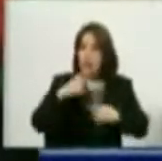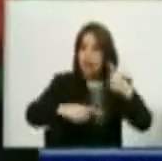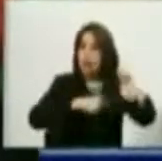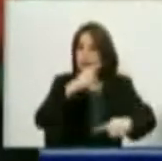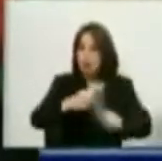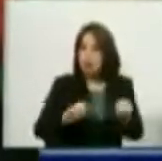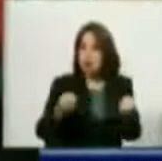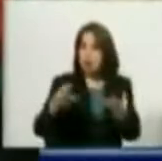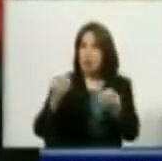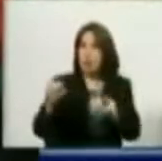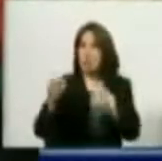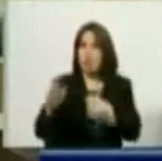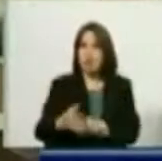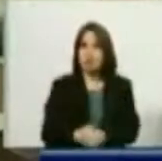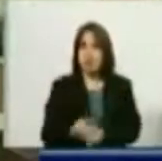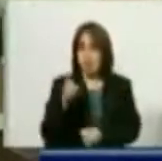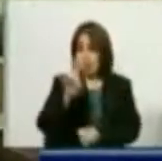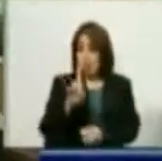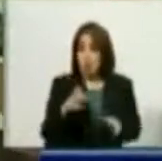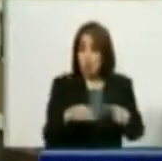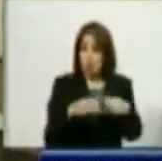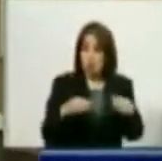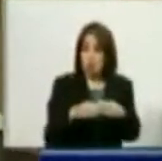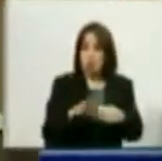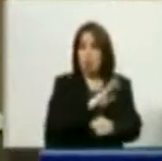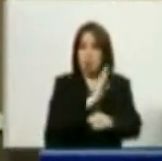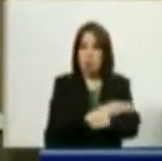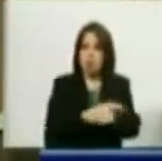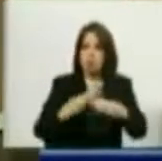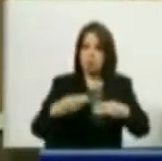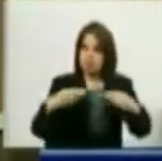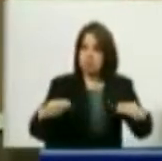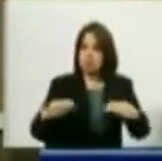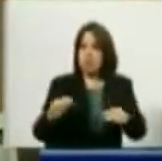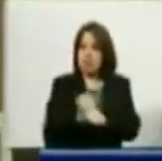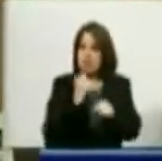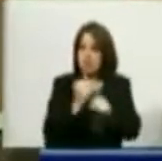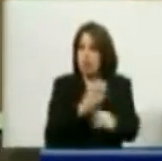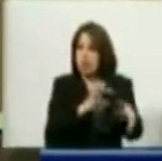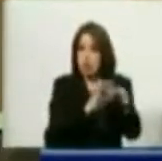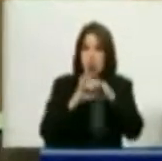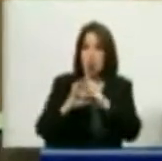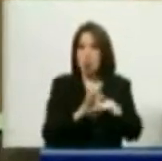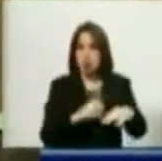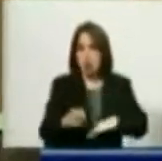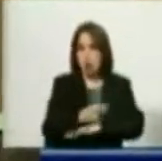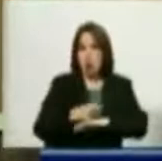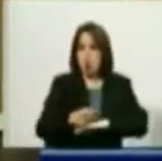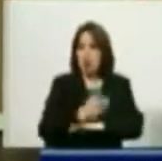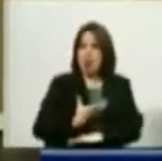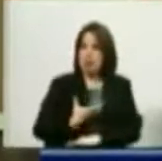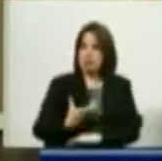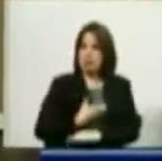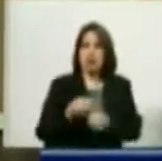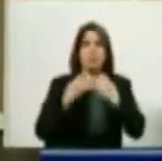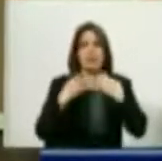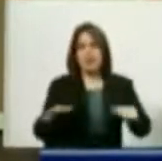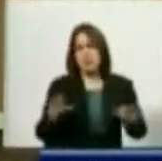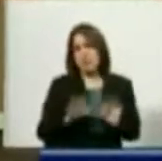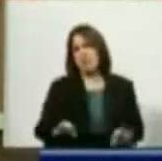equipo un solo equipo poder popular alcaldía gobernación gobierno nacional no perdemos con